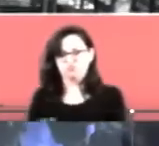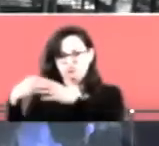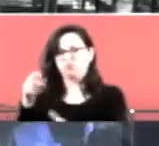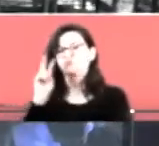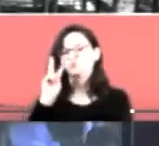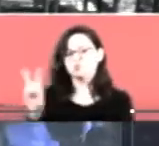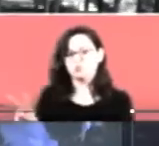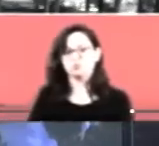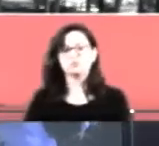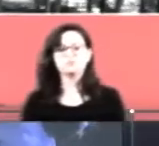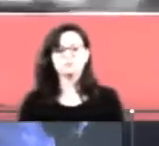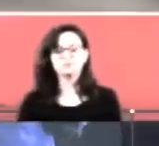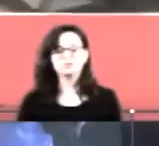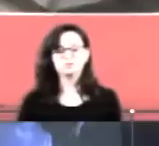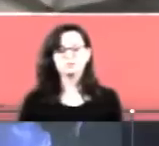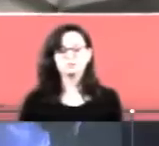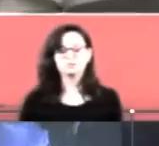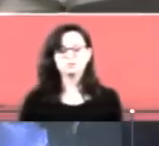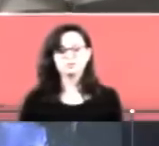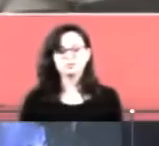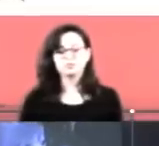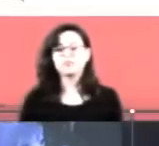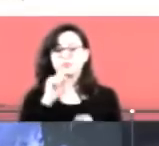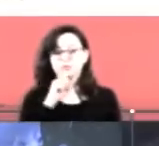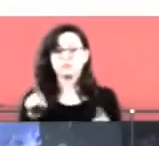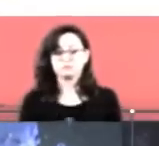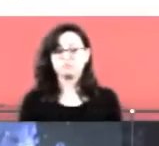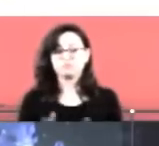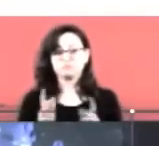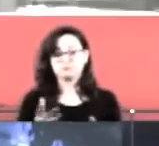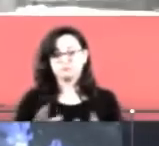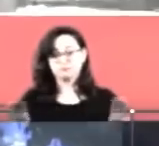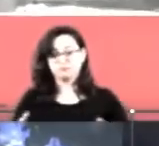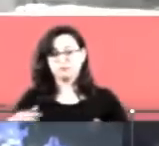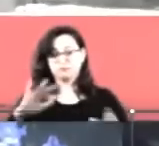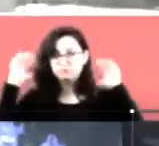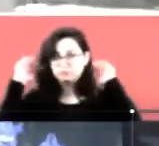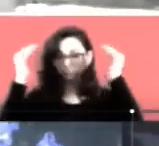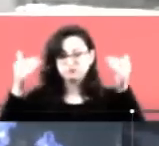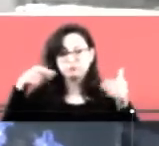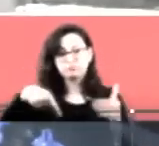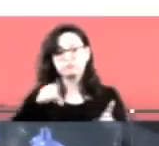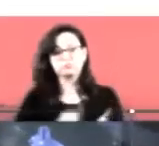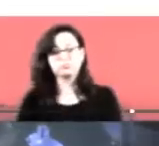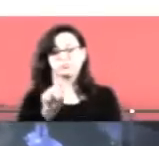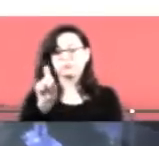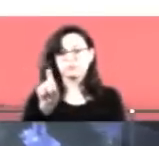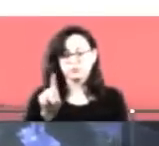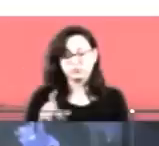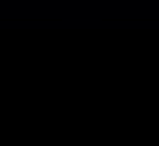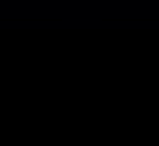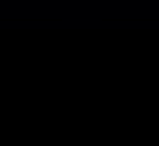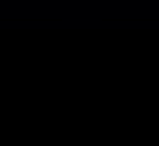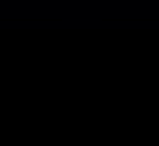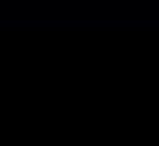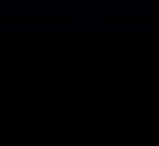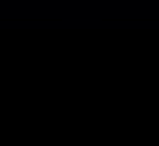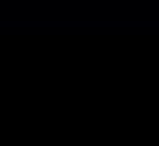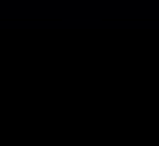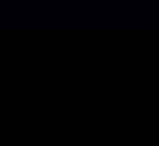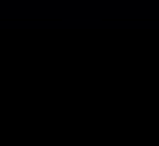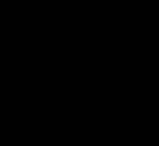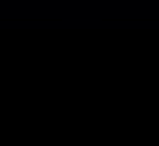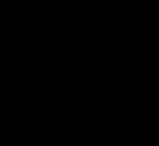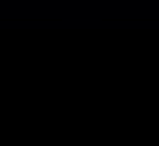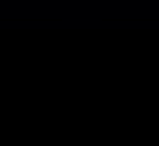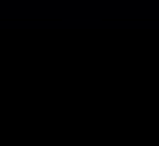Con los precios del petróleo y el precio de la gasolina, de continuar así, pues tendremos un beneficio mayor y en un menor tiempo.